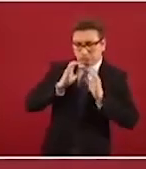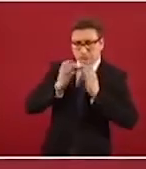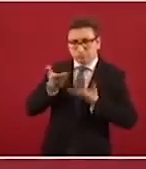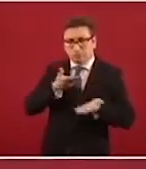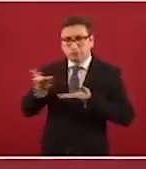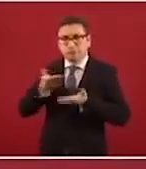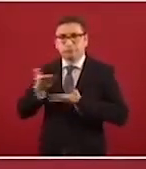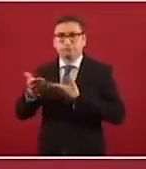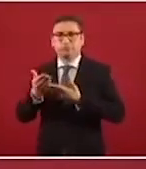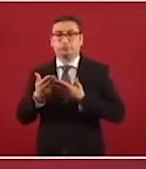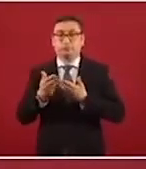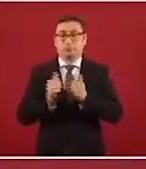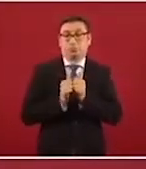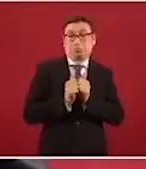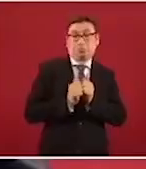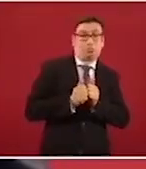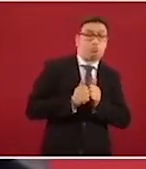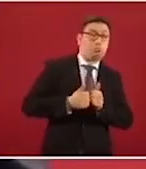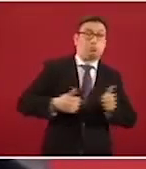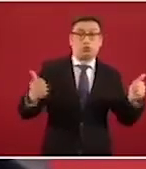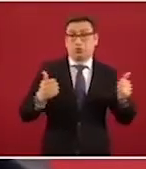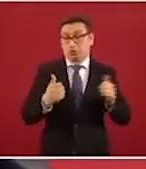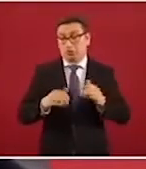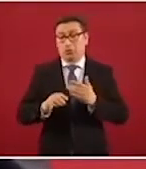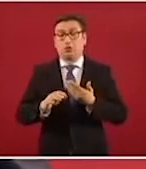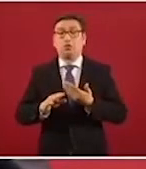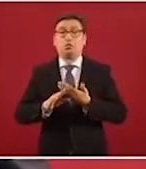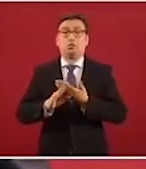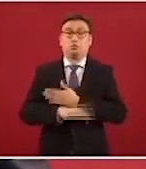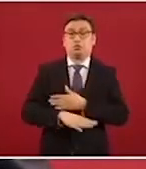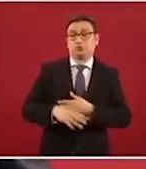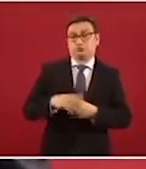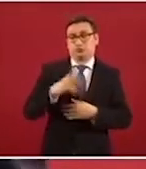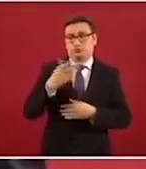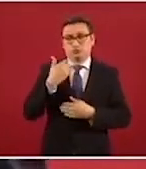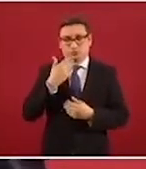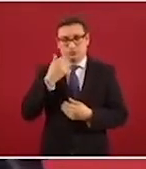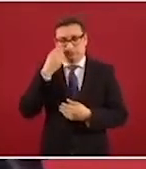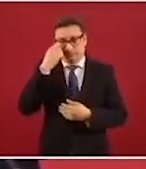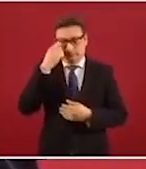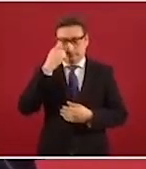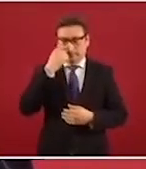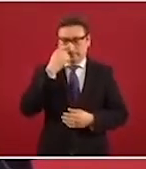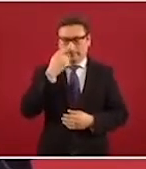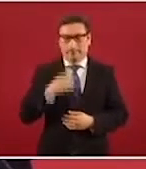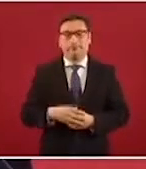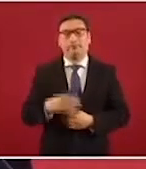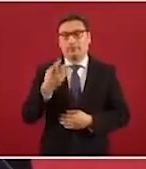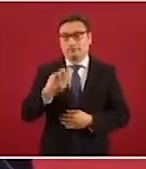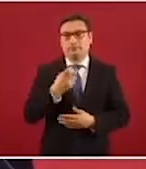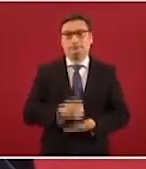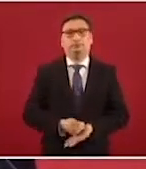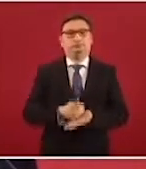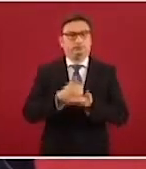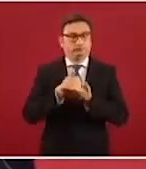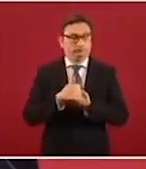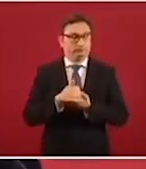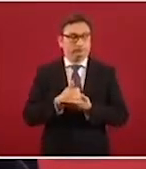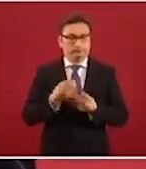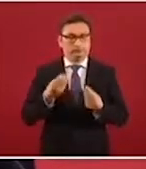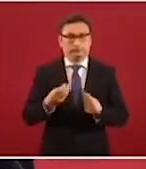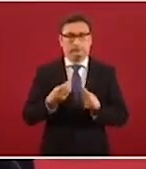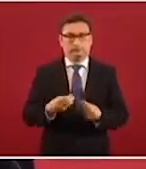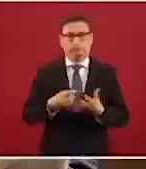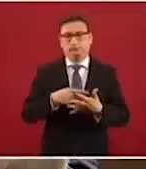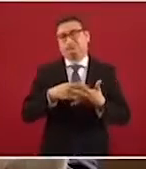no hay divorcio entre pueblo y gobierno. Entonces, eso nos ayuda mucho. Y